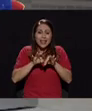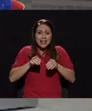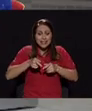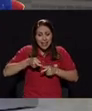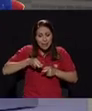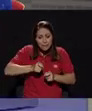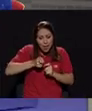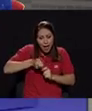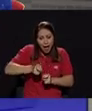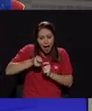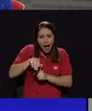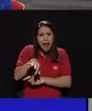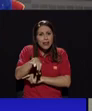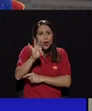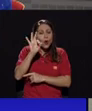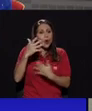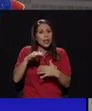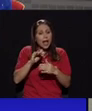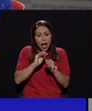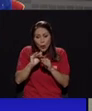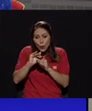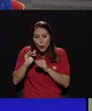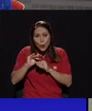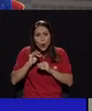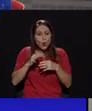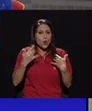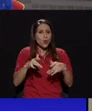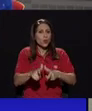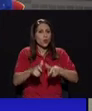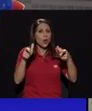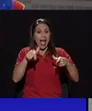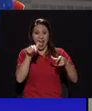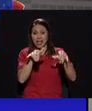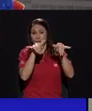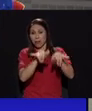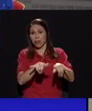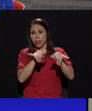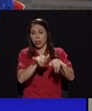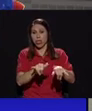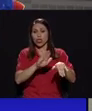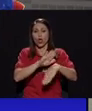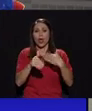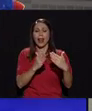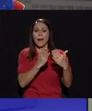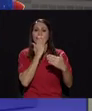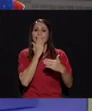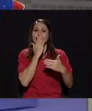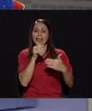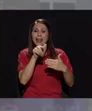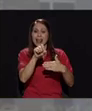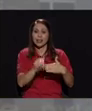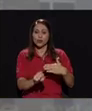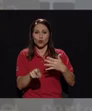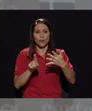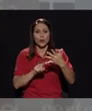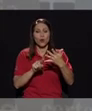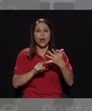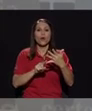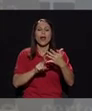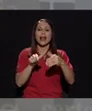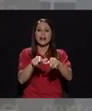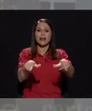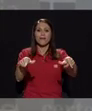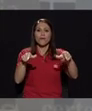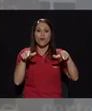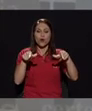arqueológica muy grande para nuestro país. Ahí estaba toda la parte indígena del sur del país. Luego está el refugio de